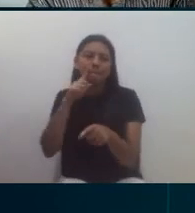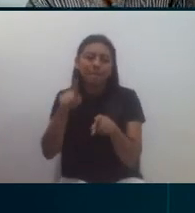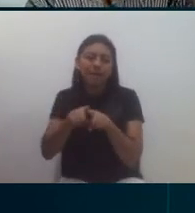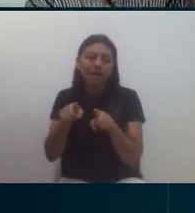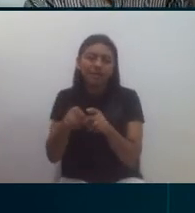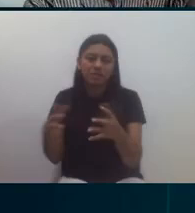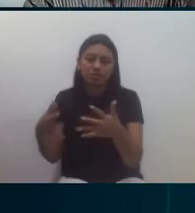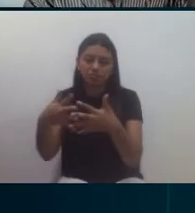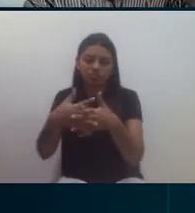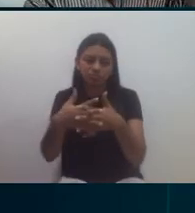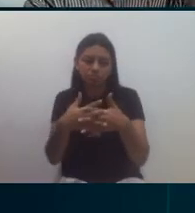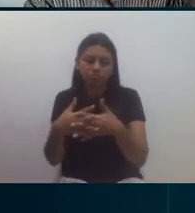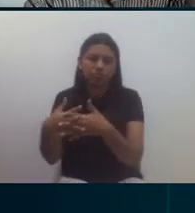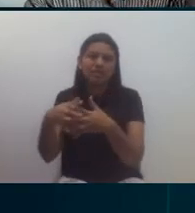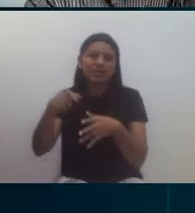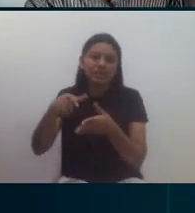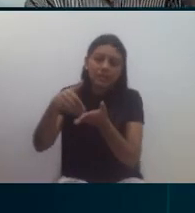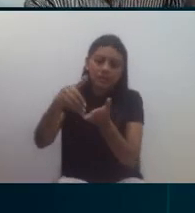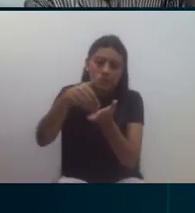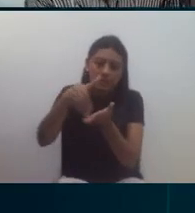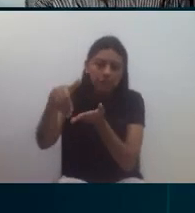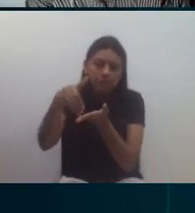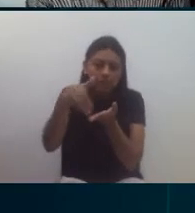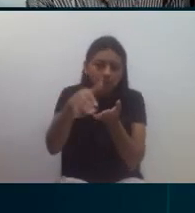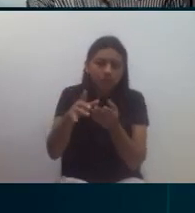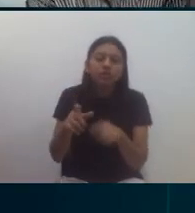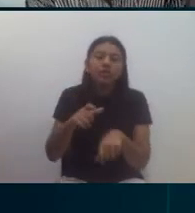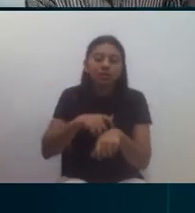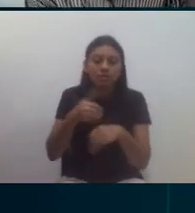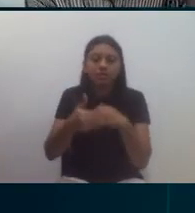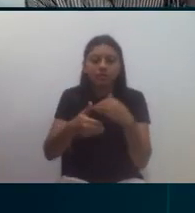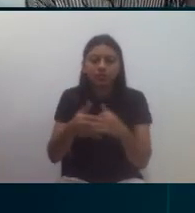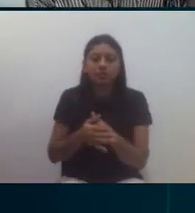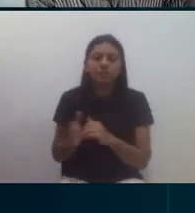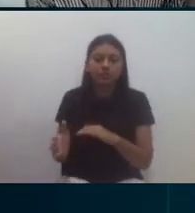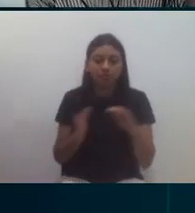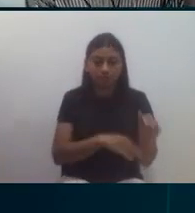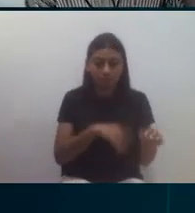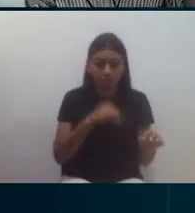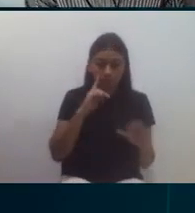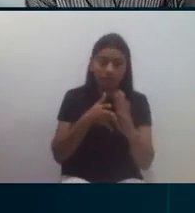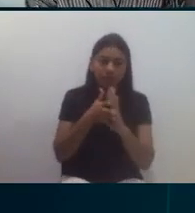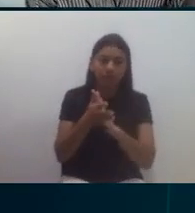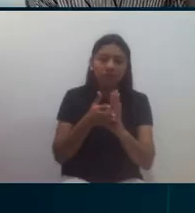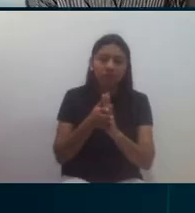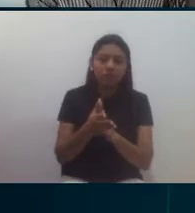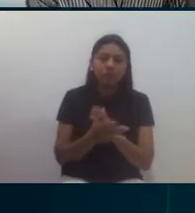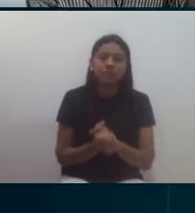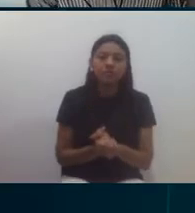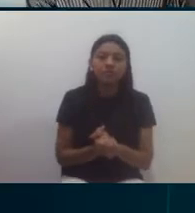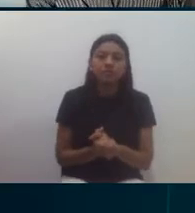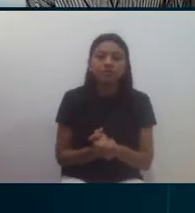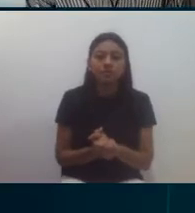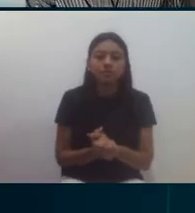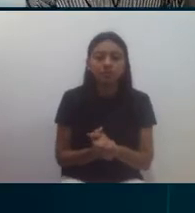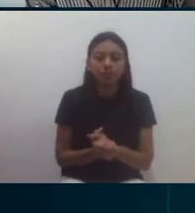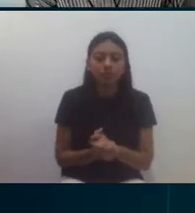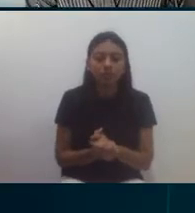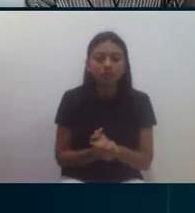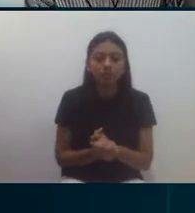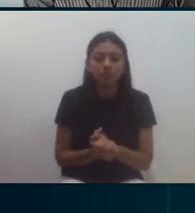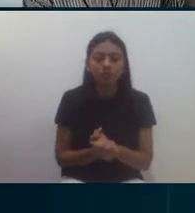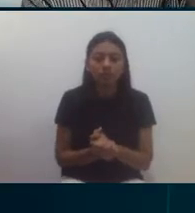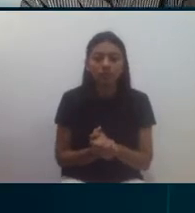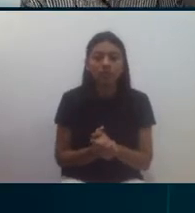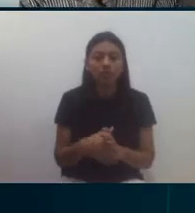en la gráfica. C12 significa que es un ácido graso, ¿cierto? De 12 carbonos y 0